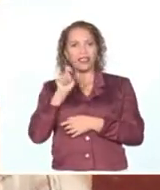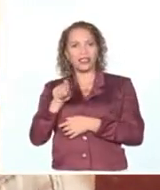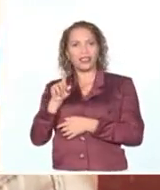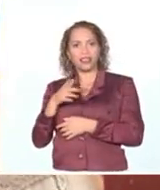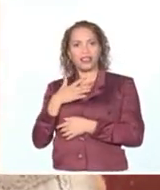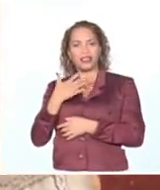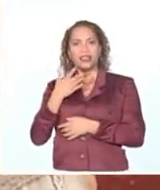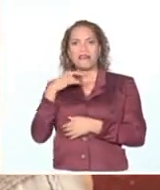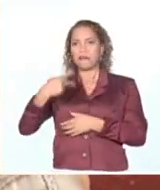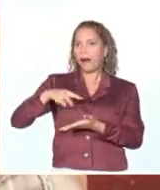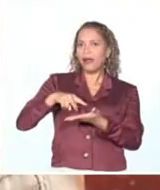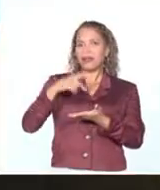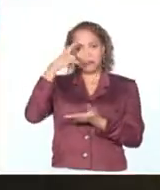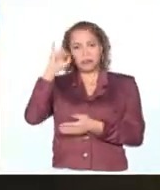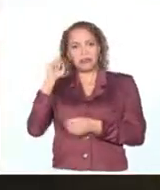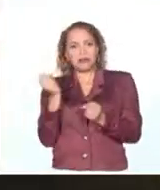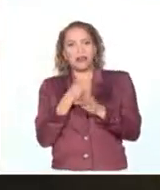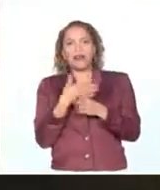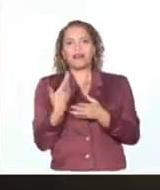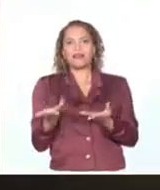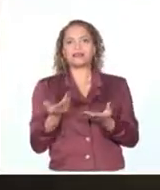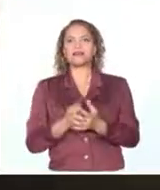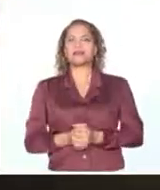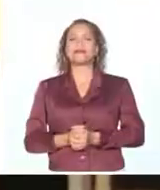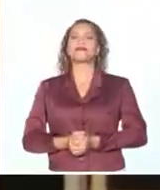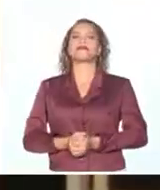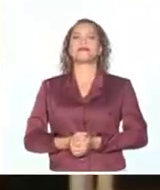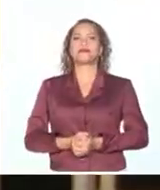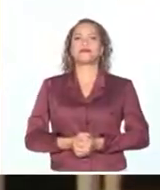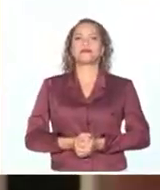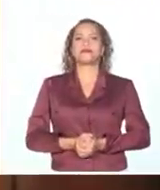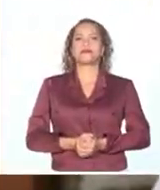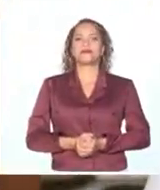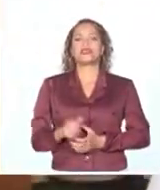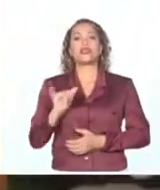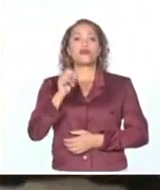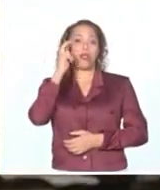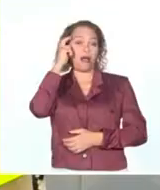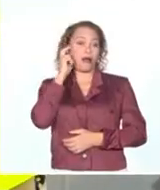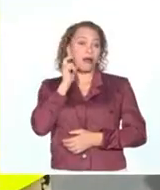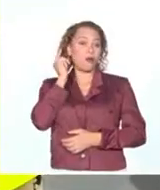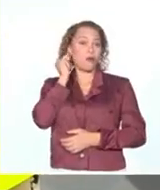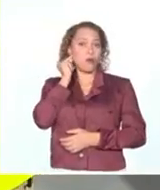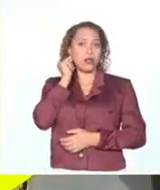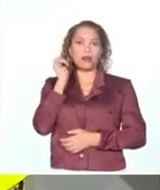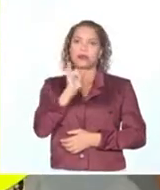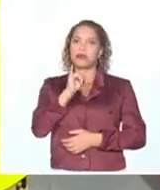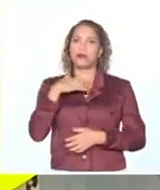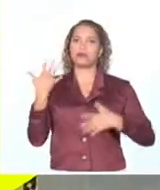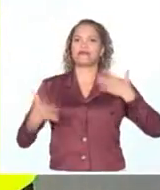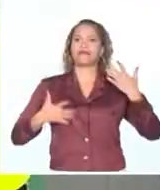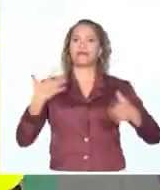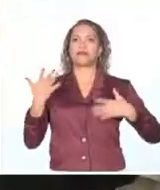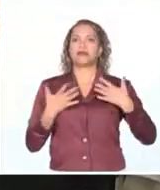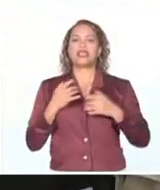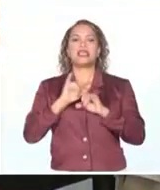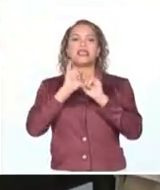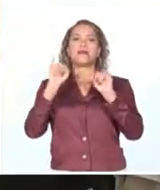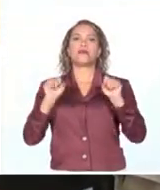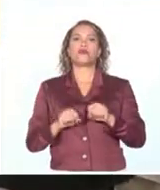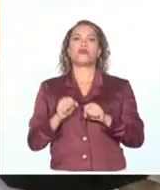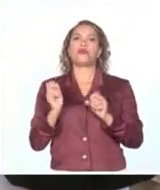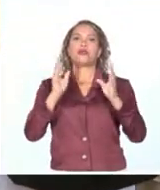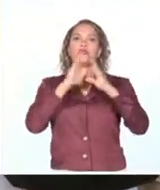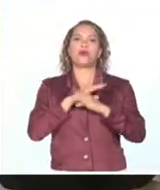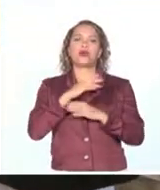¿Y bailan? También. Así lo disfruta también esta abuela, para quien no existen imposibles cuando se trata de su nieto